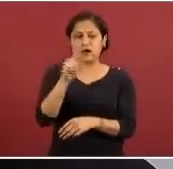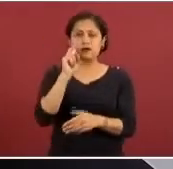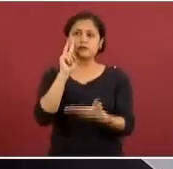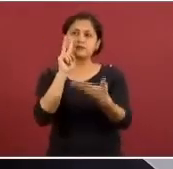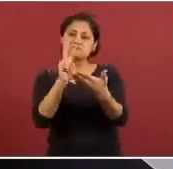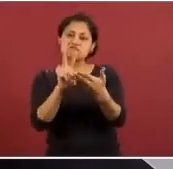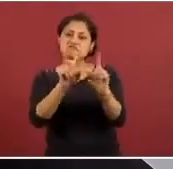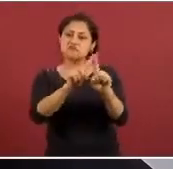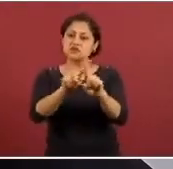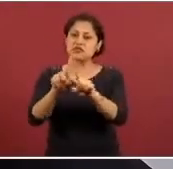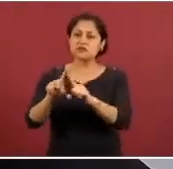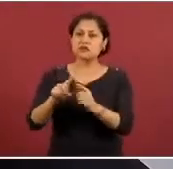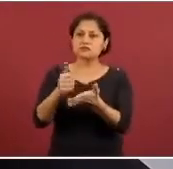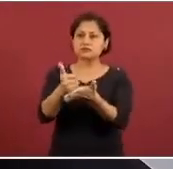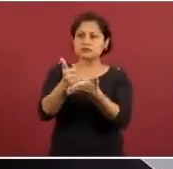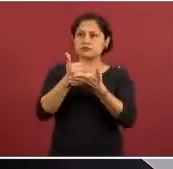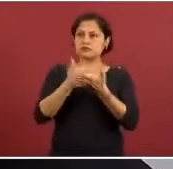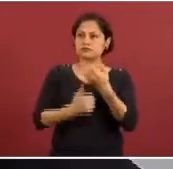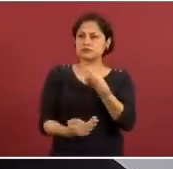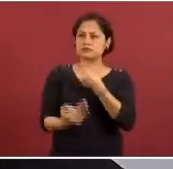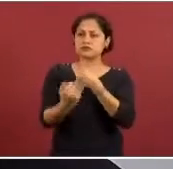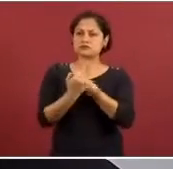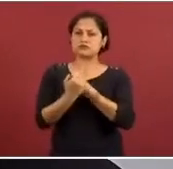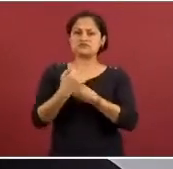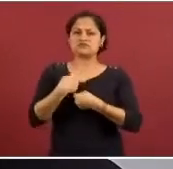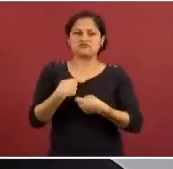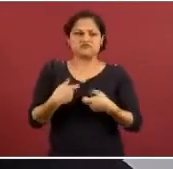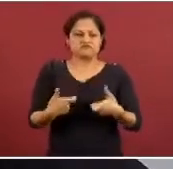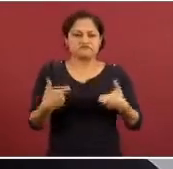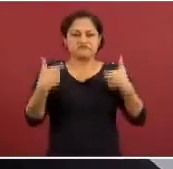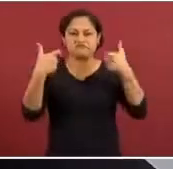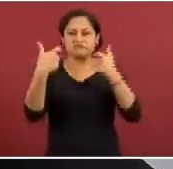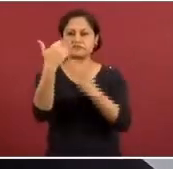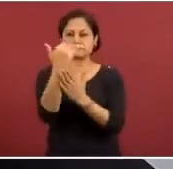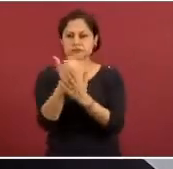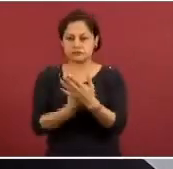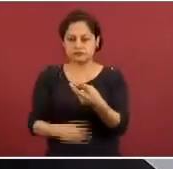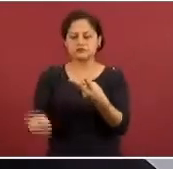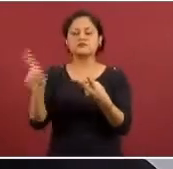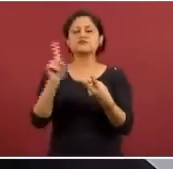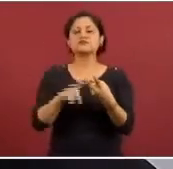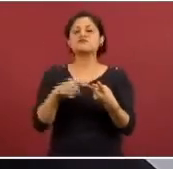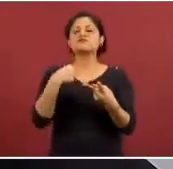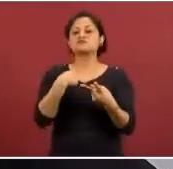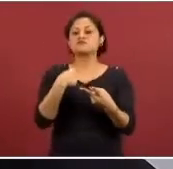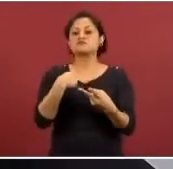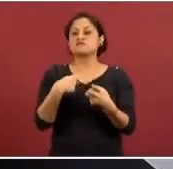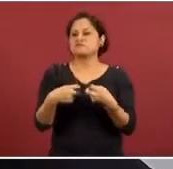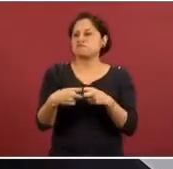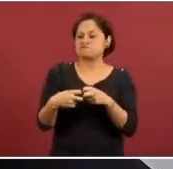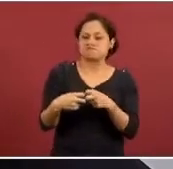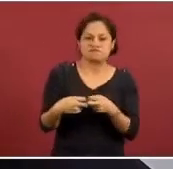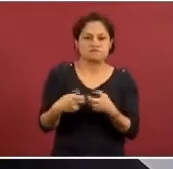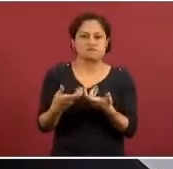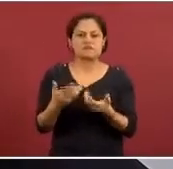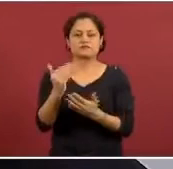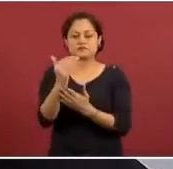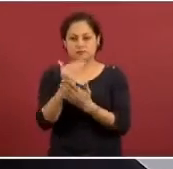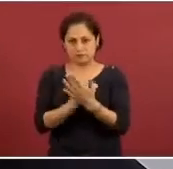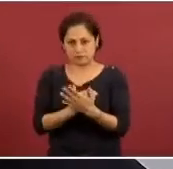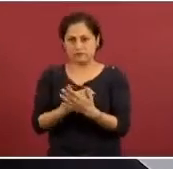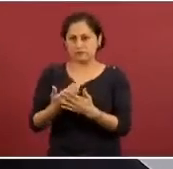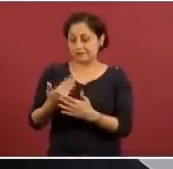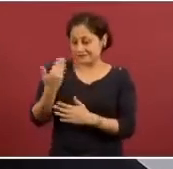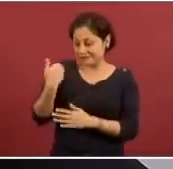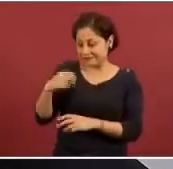para contener el estrés, para afrontar el estrés y sobre todo algunas que fueron mencionadas ahorita sobre la